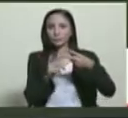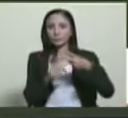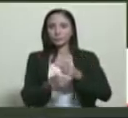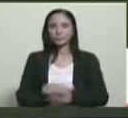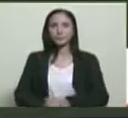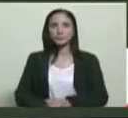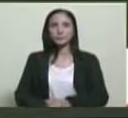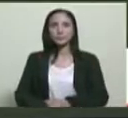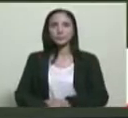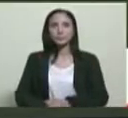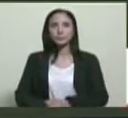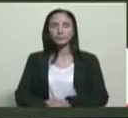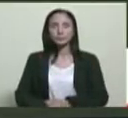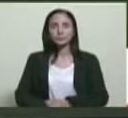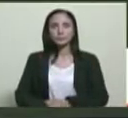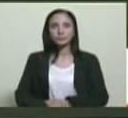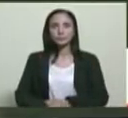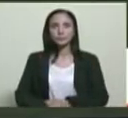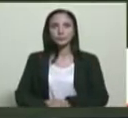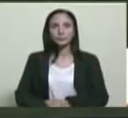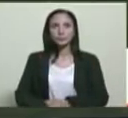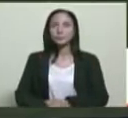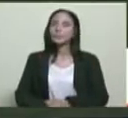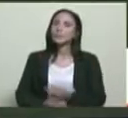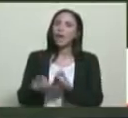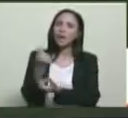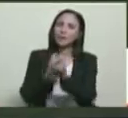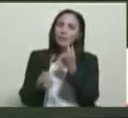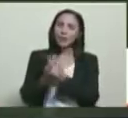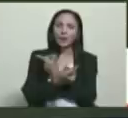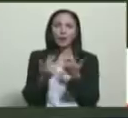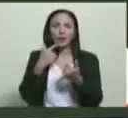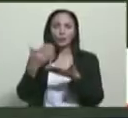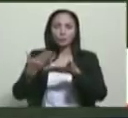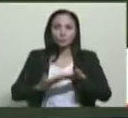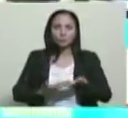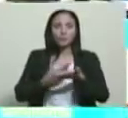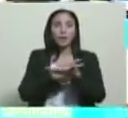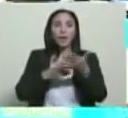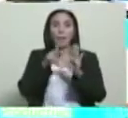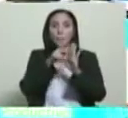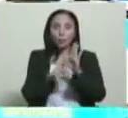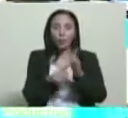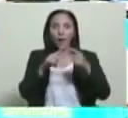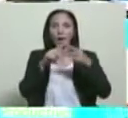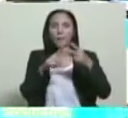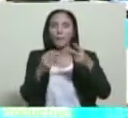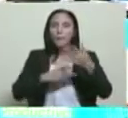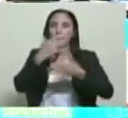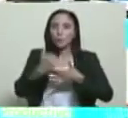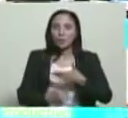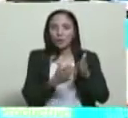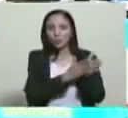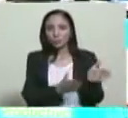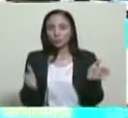Oído, atención. Solicitud de recursos económicos para la ejecución de los programas y proyectos de la gran